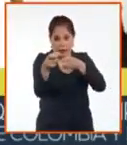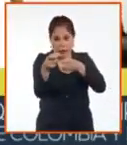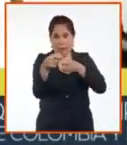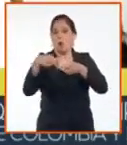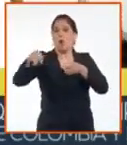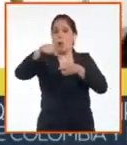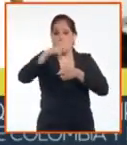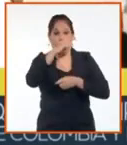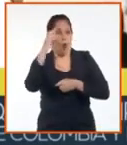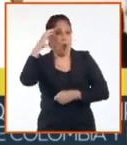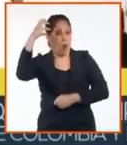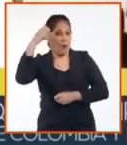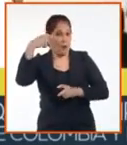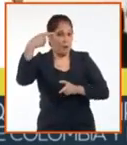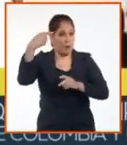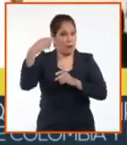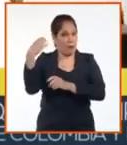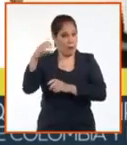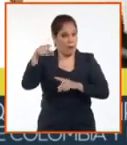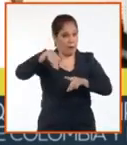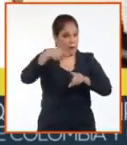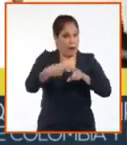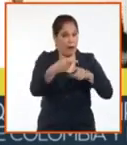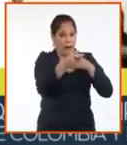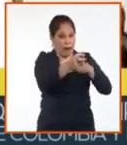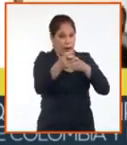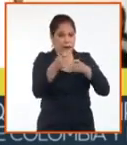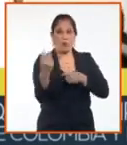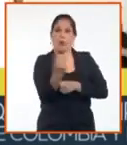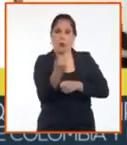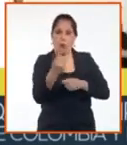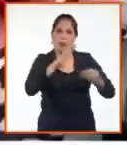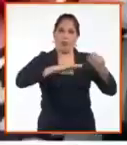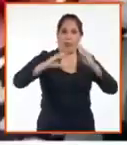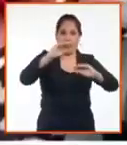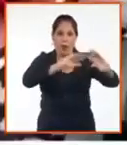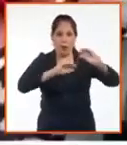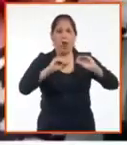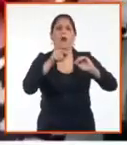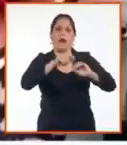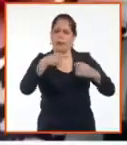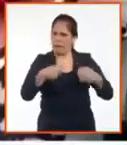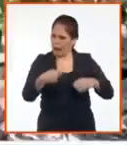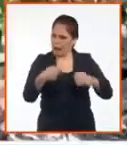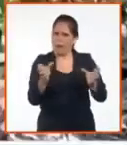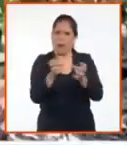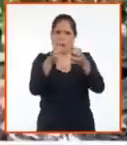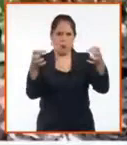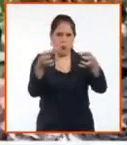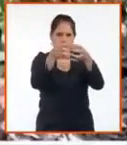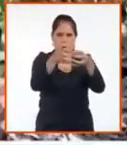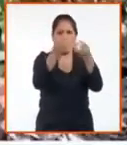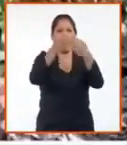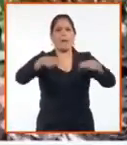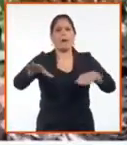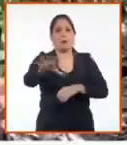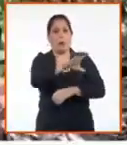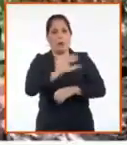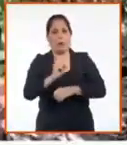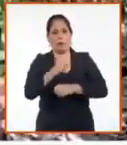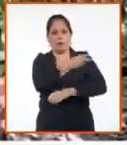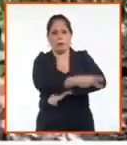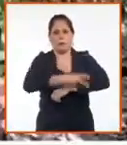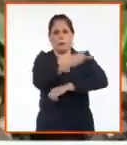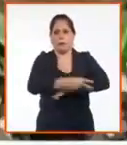a través de una alocución en horas de la tarde y dijo además vamos a poner lo mejor de nuestra parte para la paz total de colombia